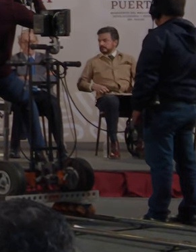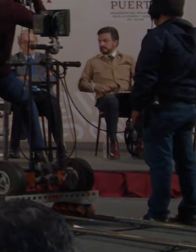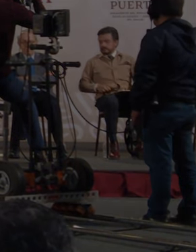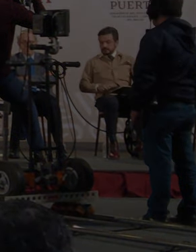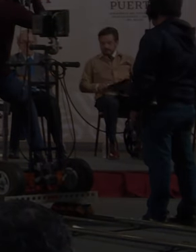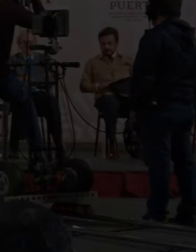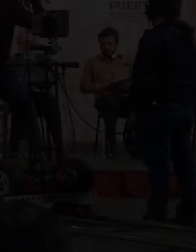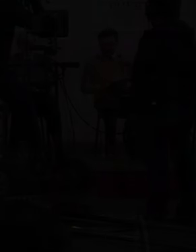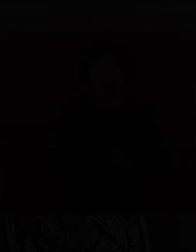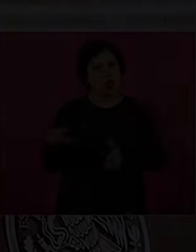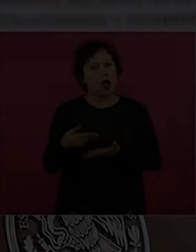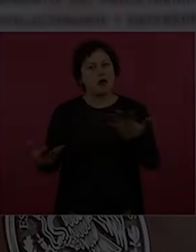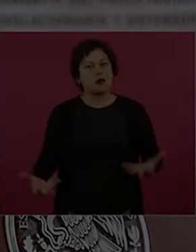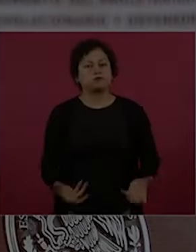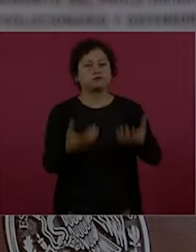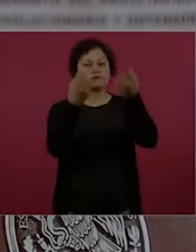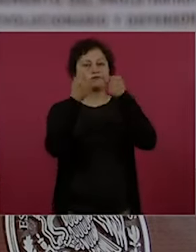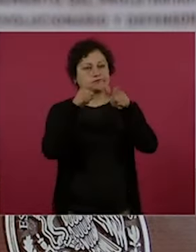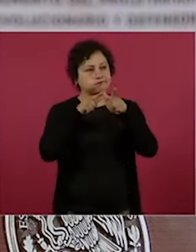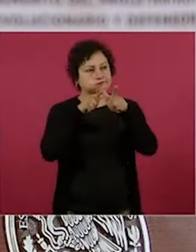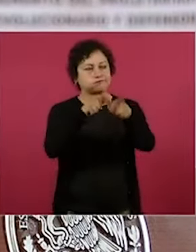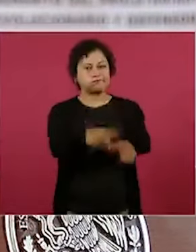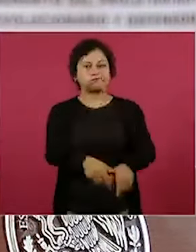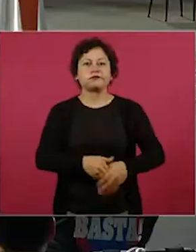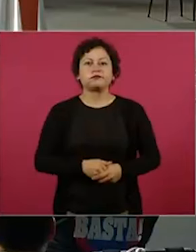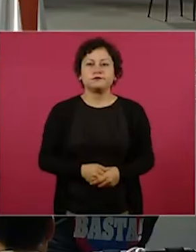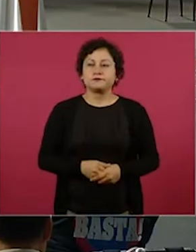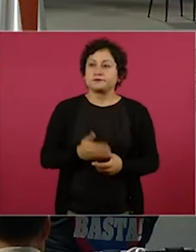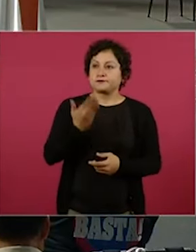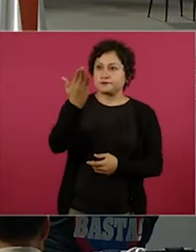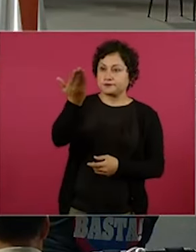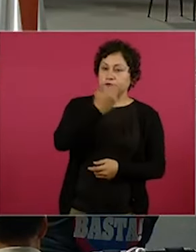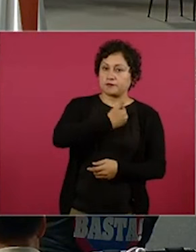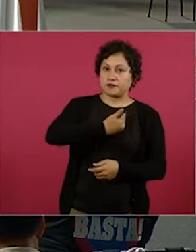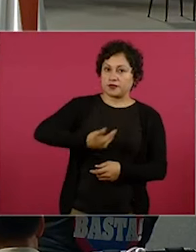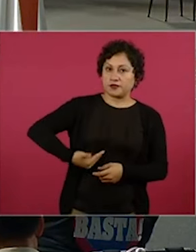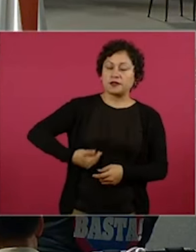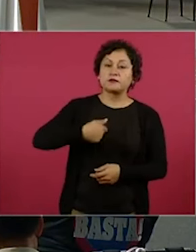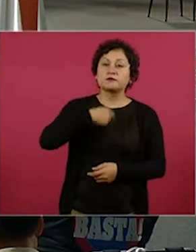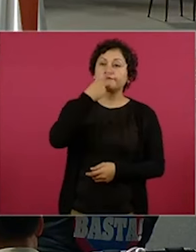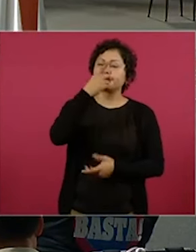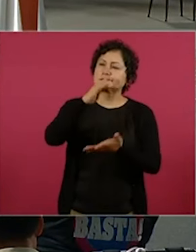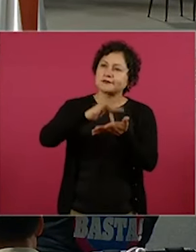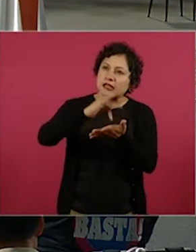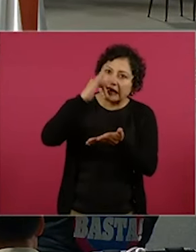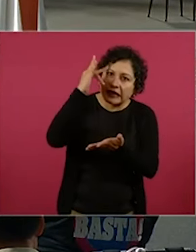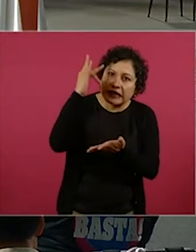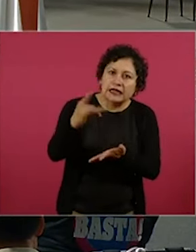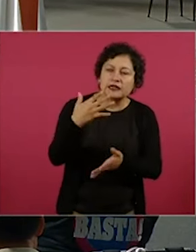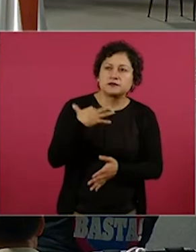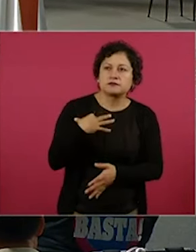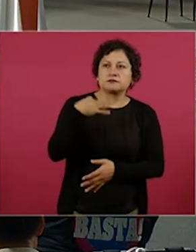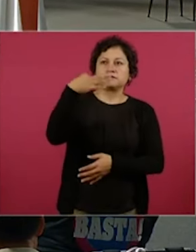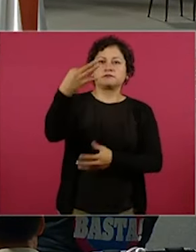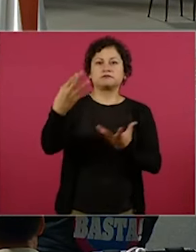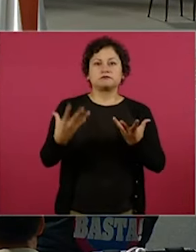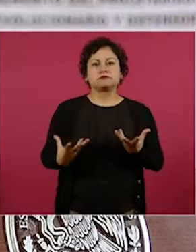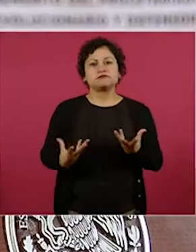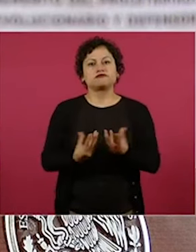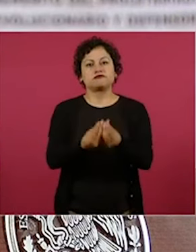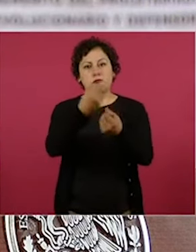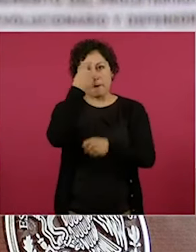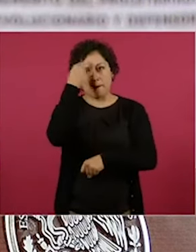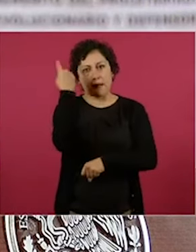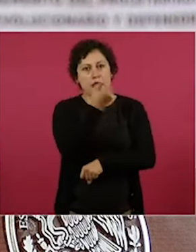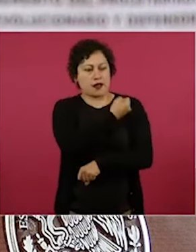Señor presidente, le agradezco la oportunidad de ser su compañero en la transformación del sistema de salud de